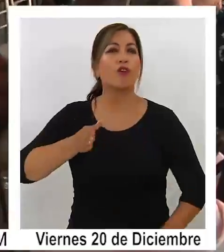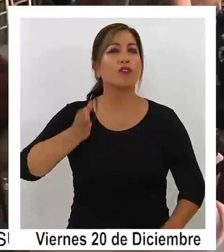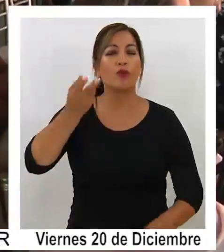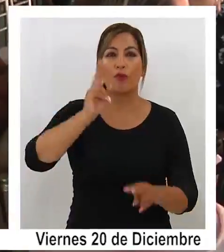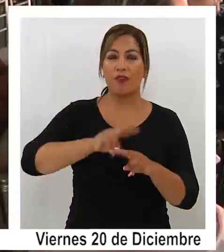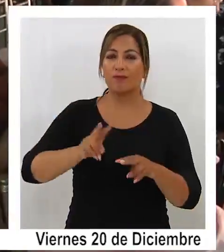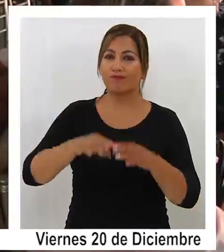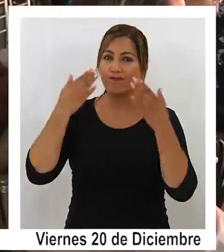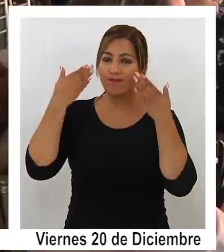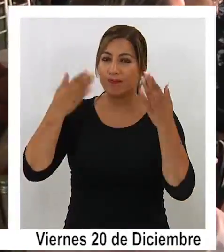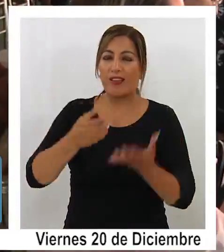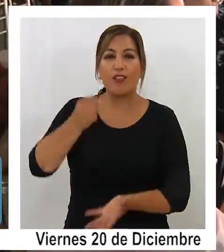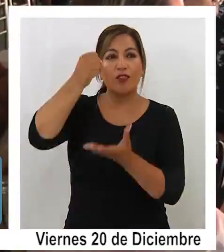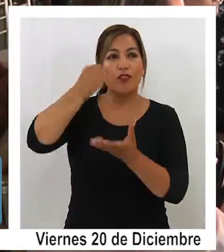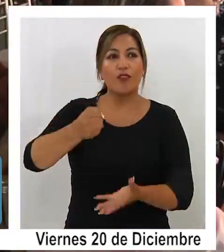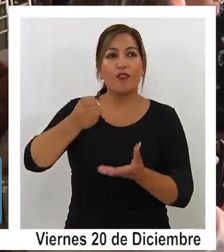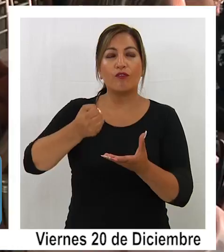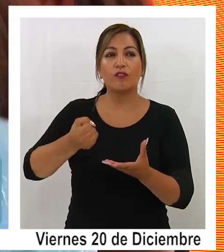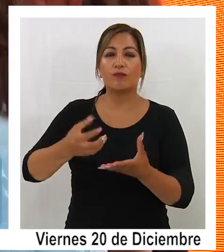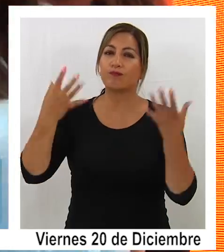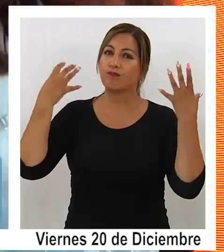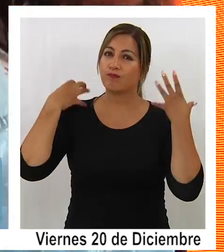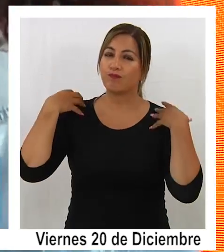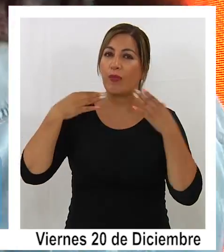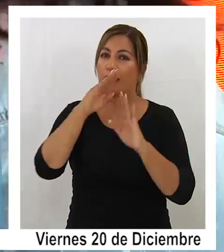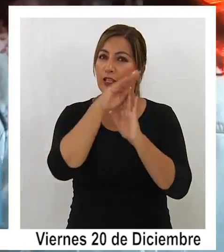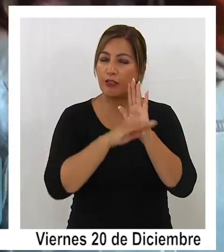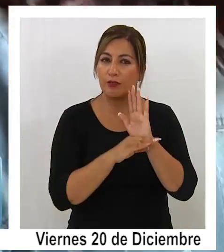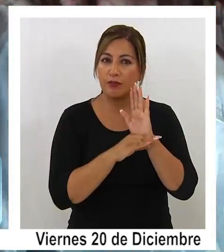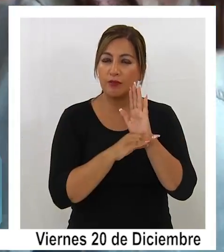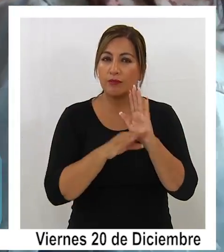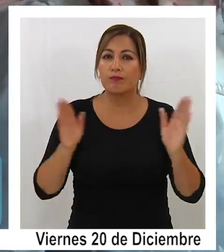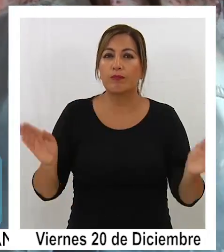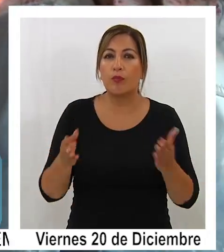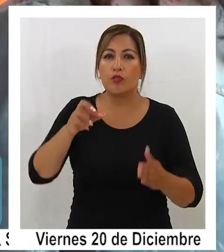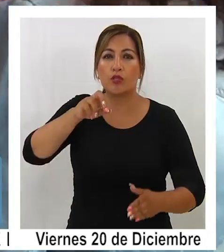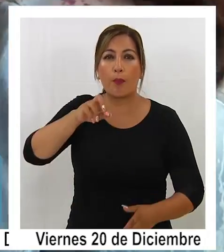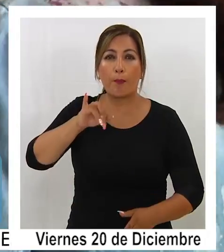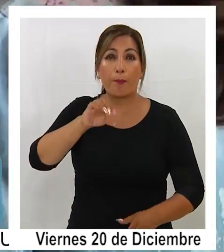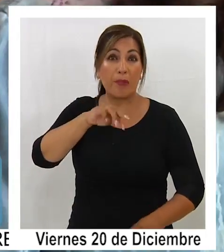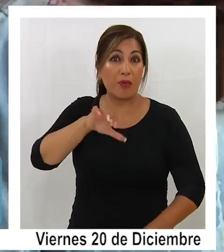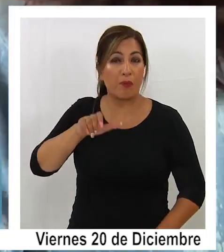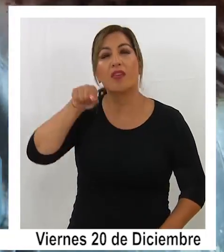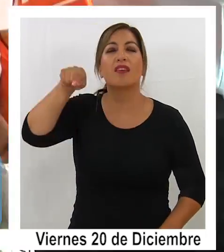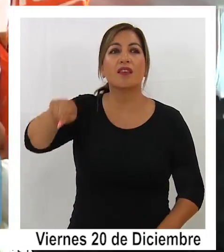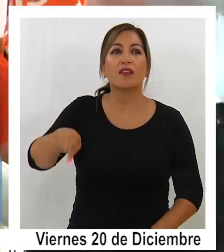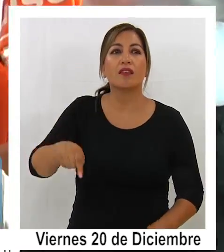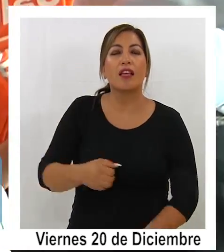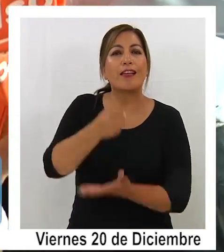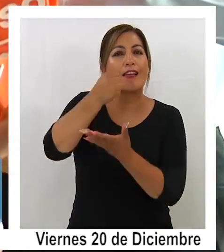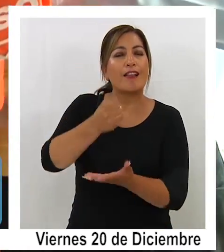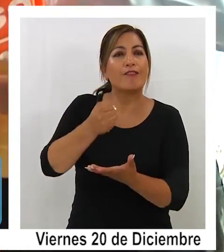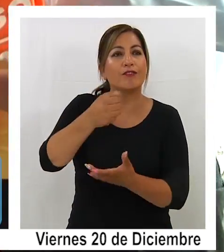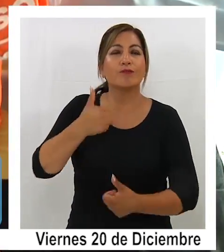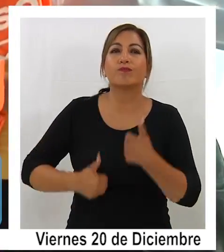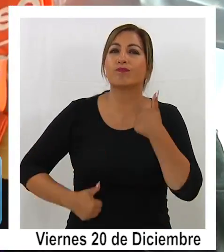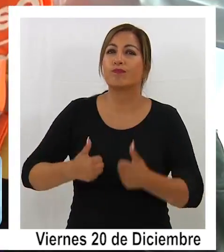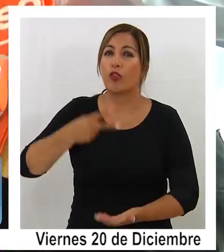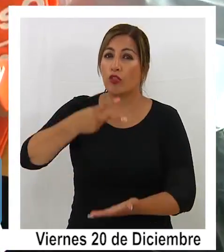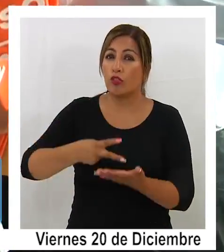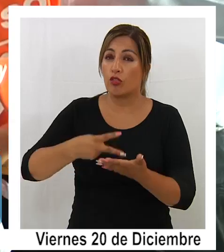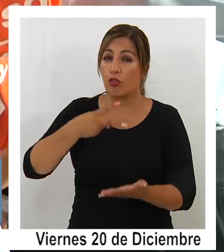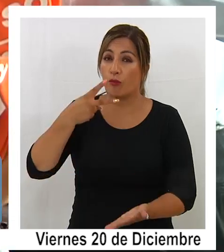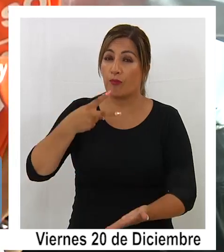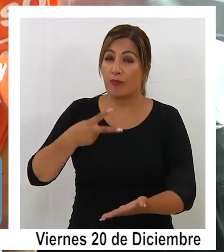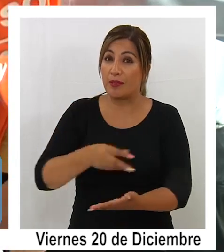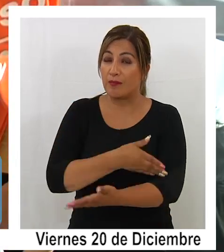Coyahuasi continúa haciendo entrega de los fondos comprometidos en el programa Impulso PYME. El fondo concursable